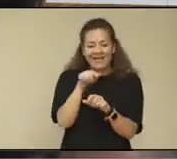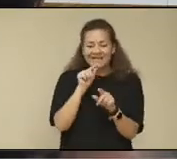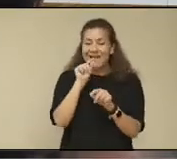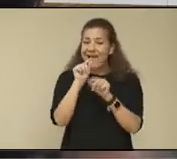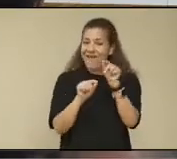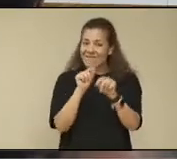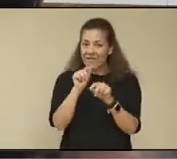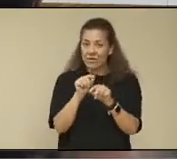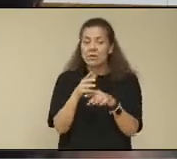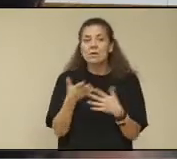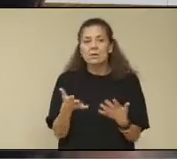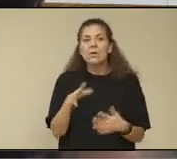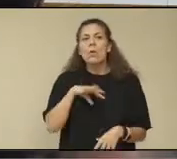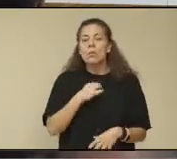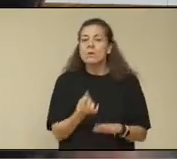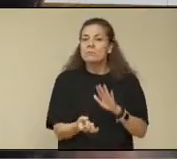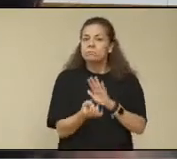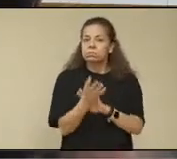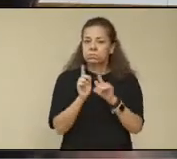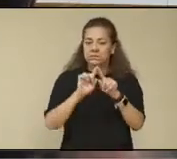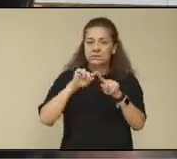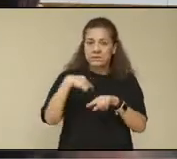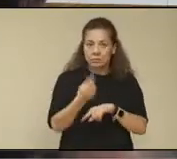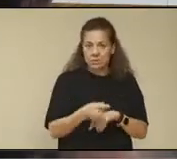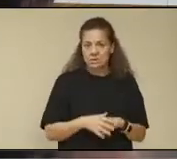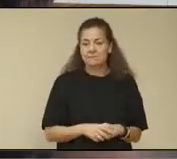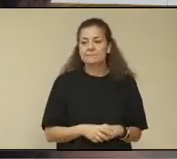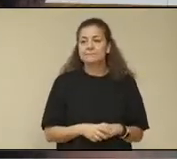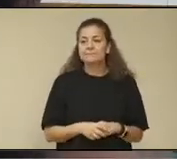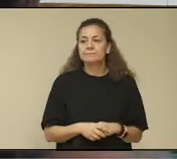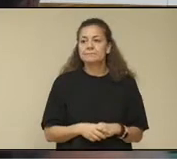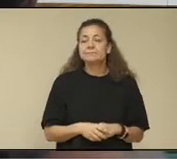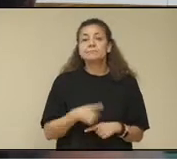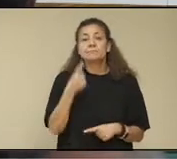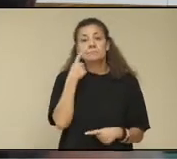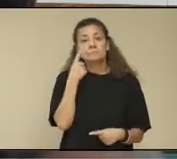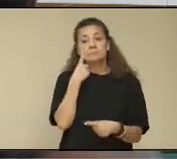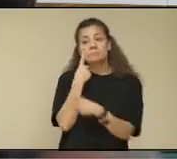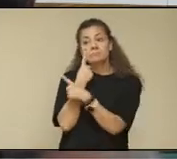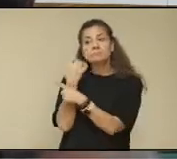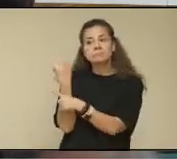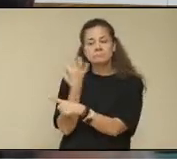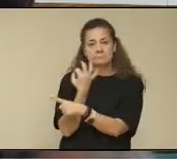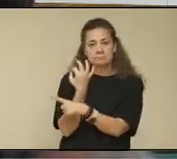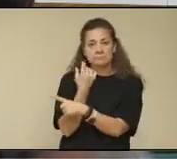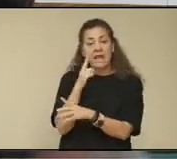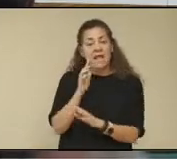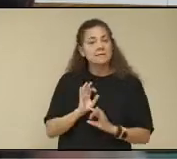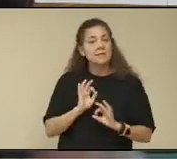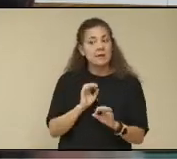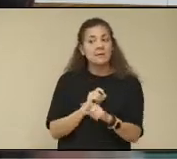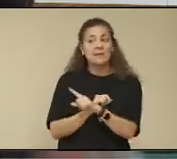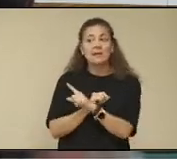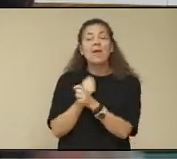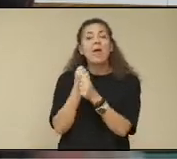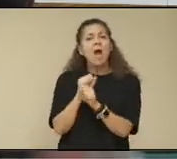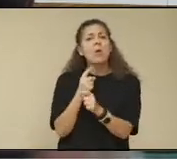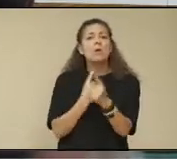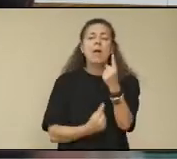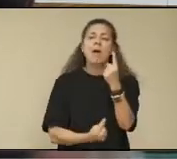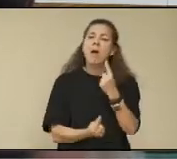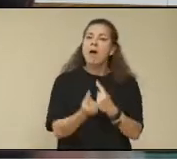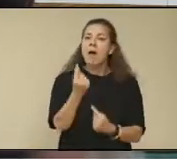por malaria, podría haber rebotes por efecto de la malaria. Y lo que se observa es precisamente que, aunque hay